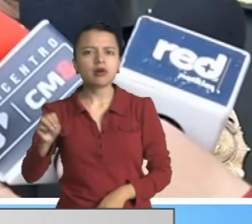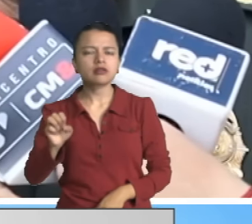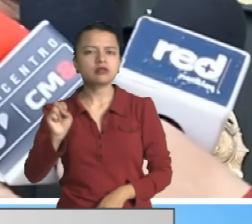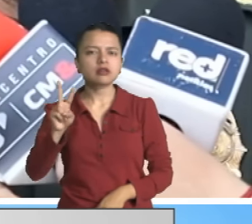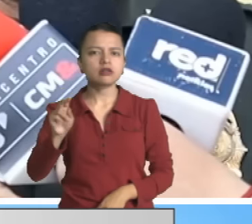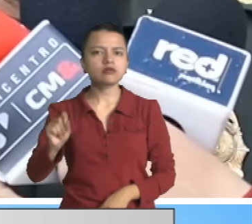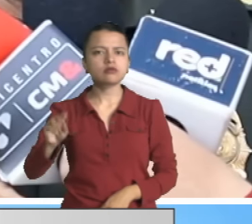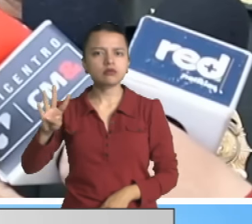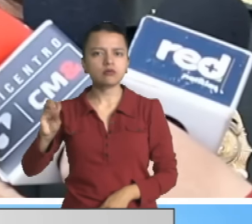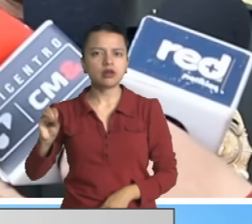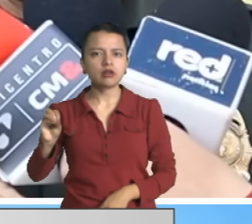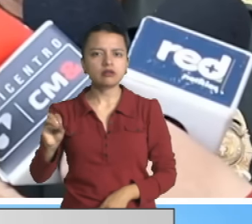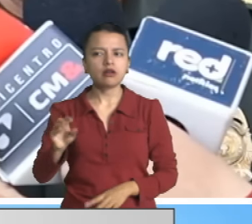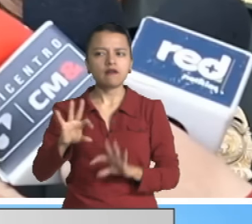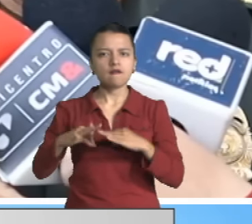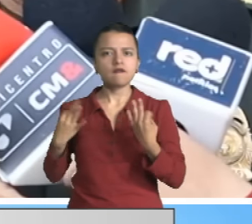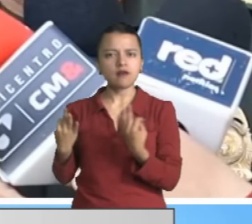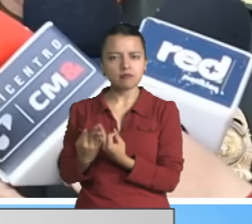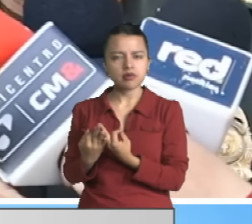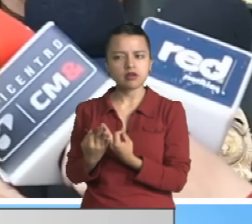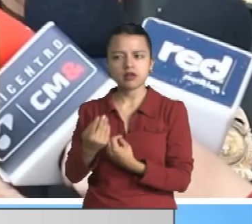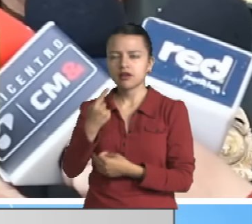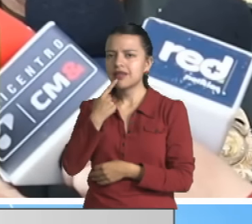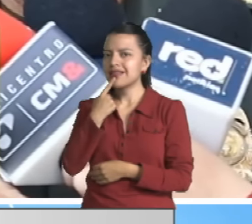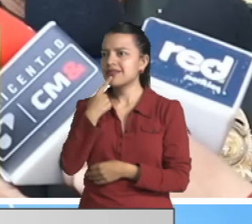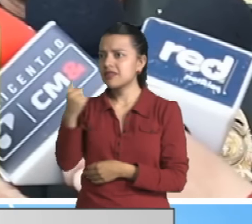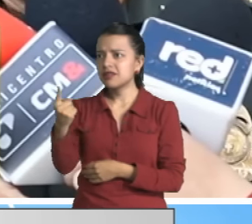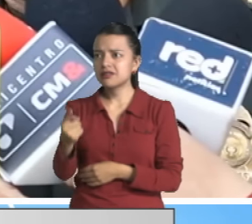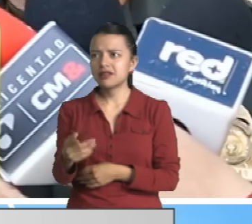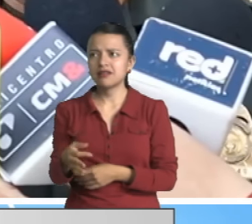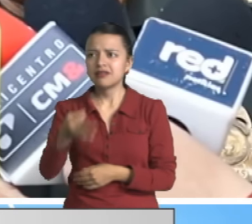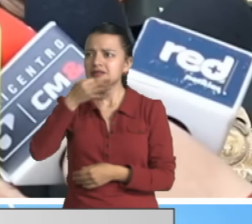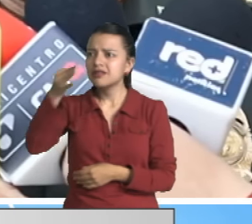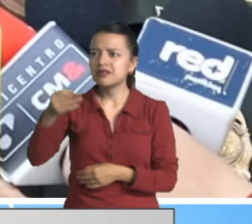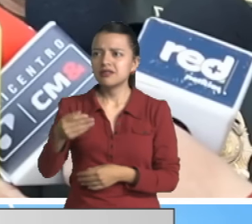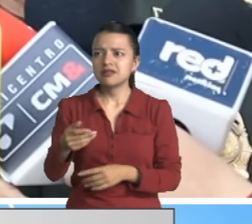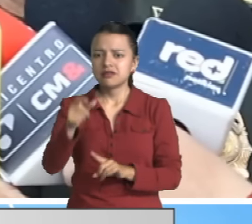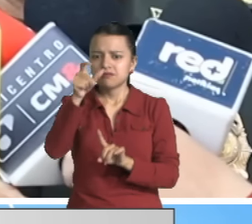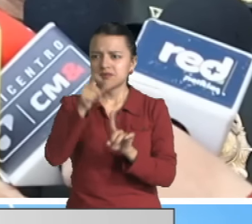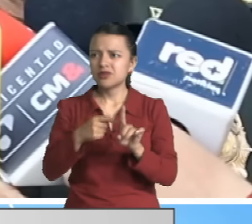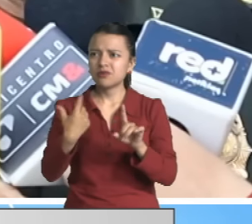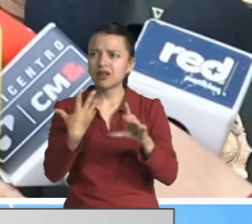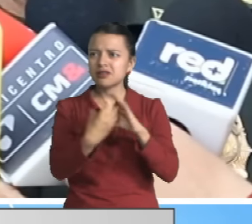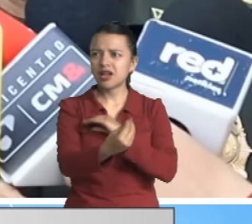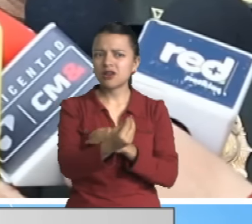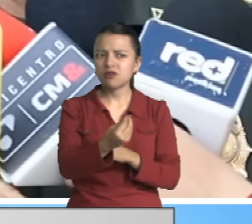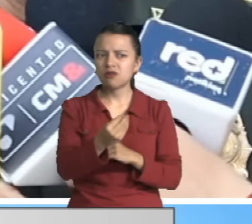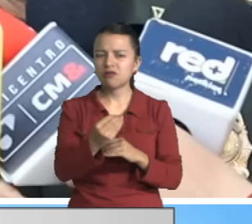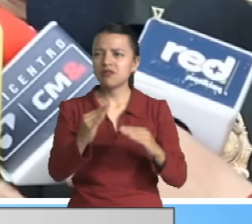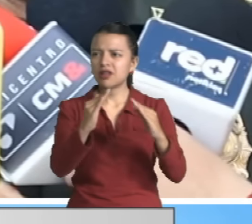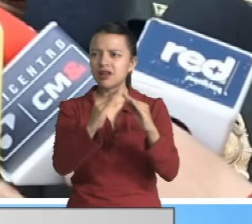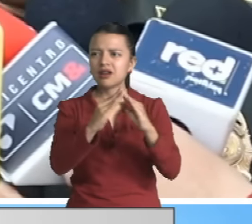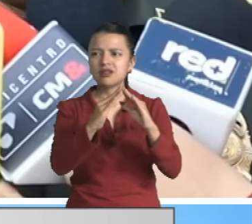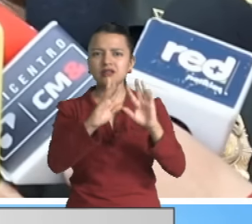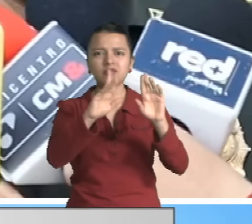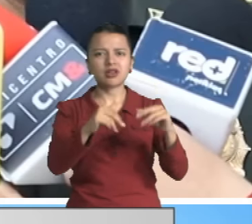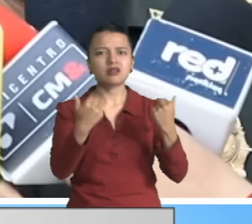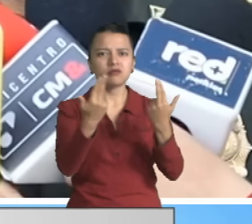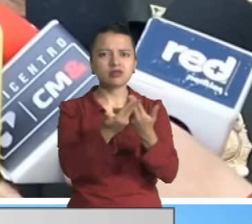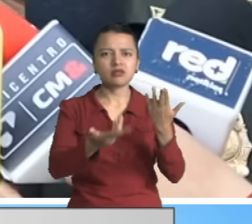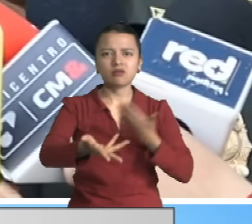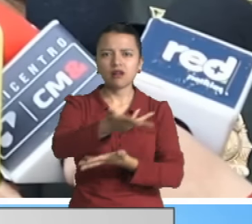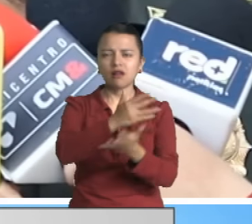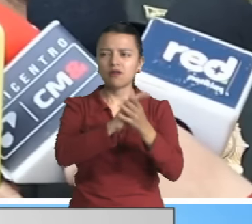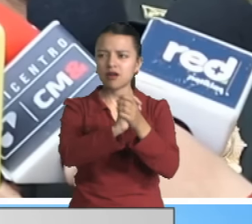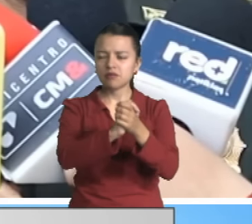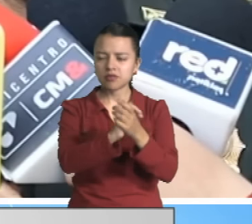a versiones de familiares, había desaparecido o había salido de la casa con el fin de reunirse con unos amigos.